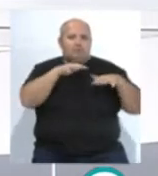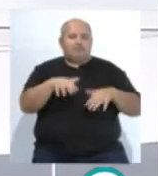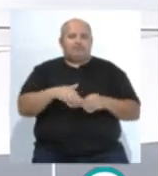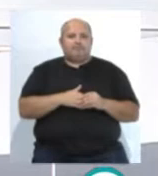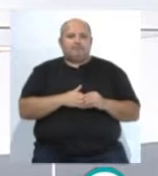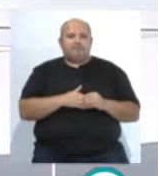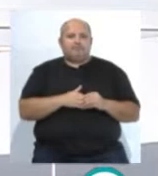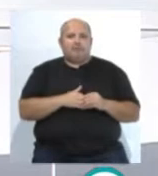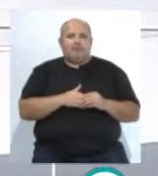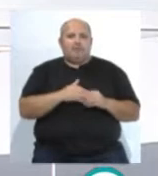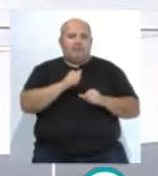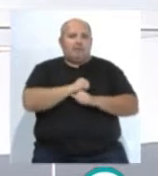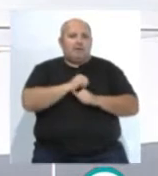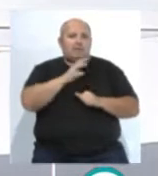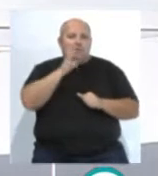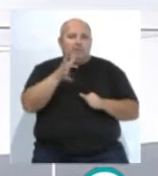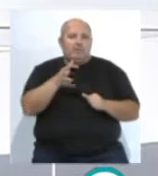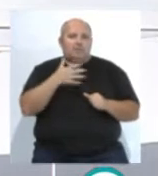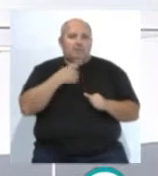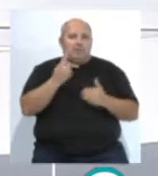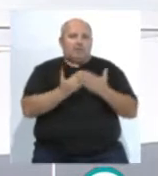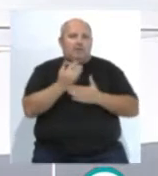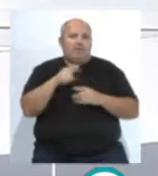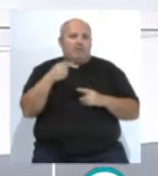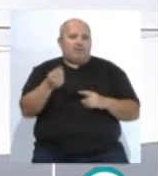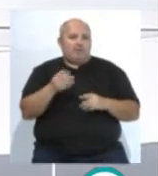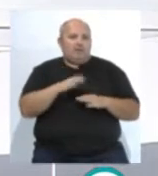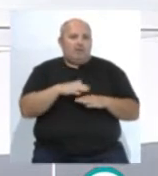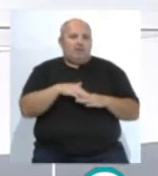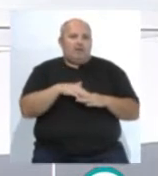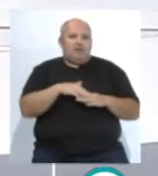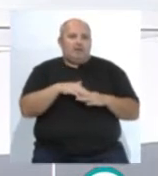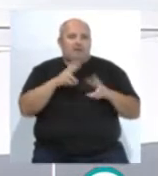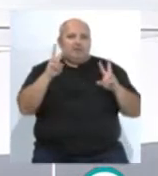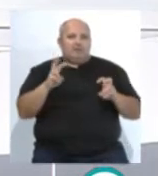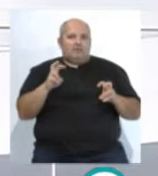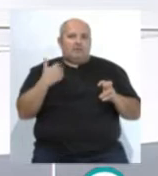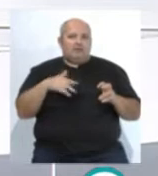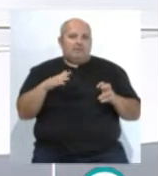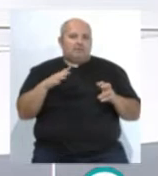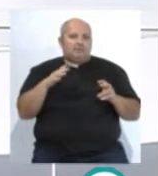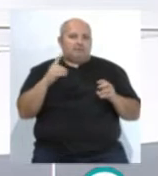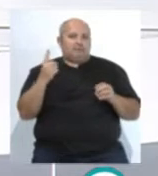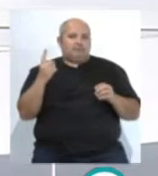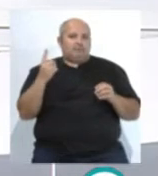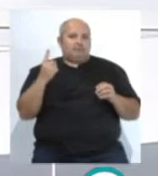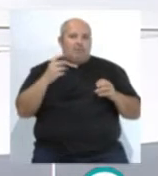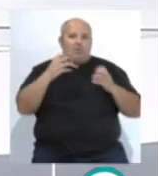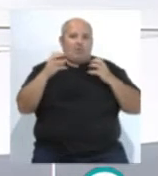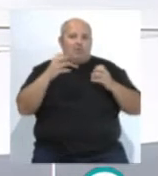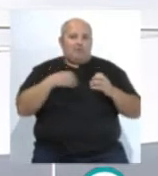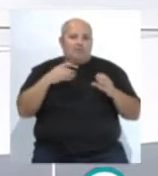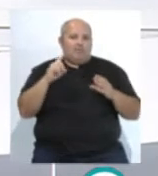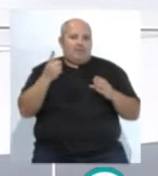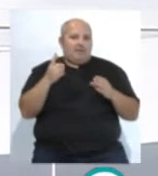pero tuvieron que esperar hasta un día después para entonar ese alirón como